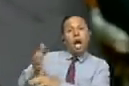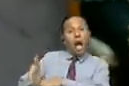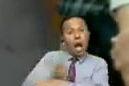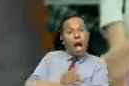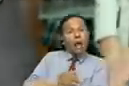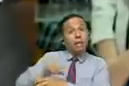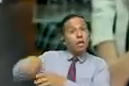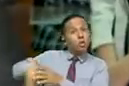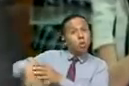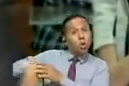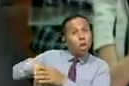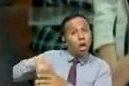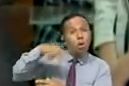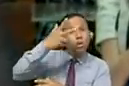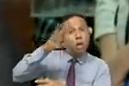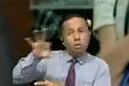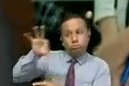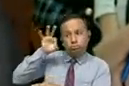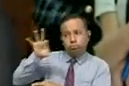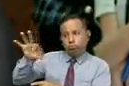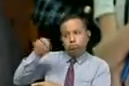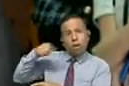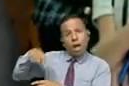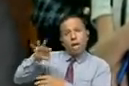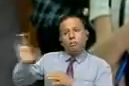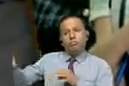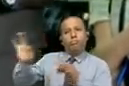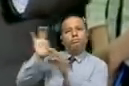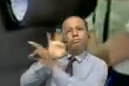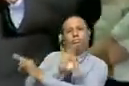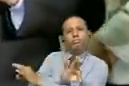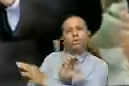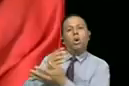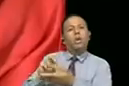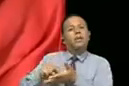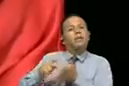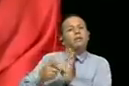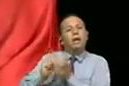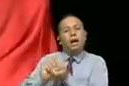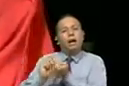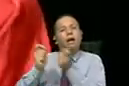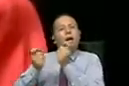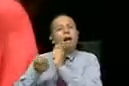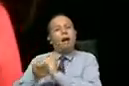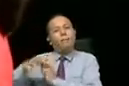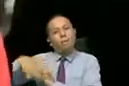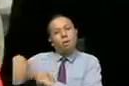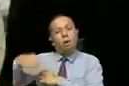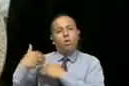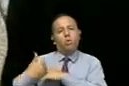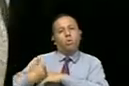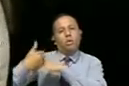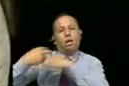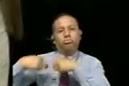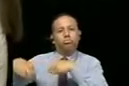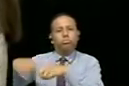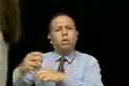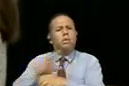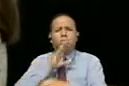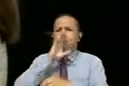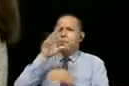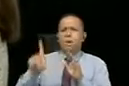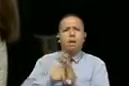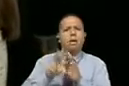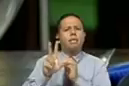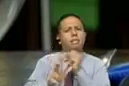ser reemplazados como parte de la renovación parcial de la Corte que se efectúa cada tres años. A Salgado le acompaña Ramiro